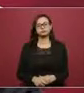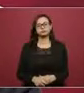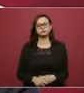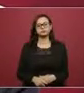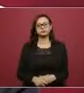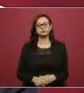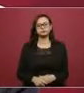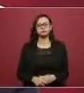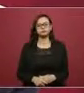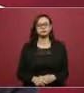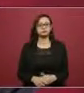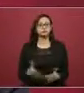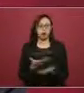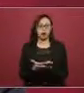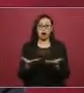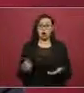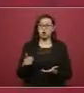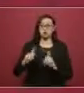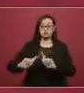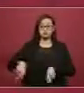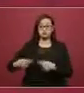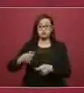su encargo